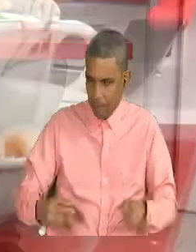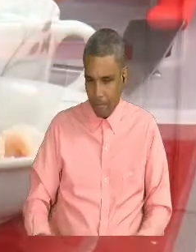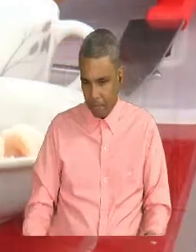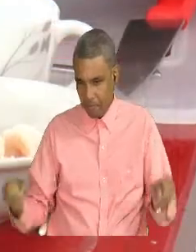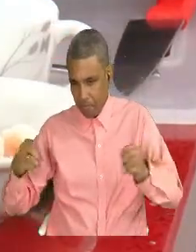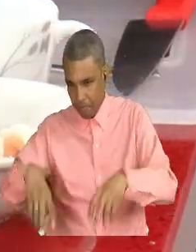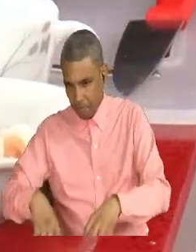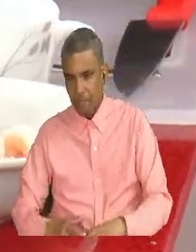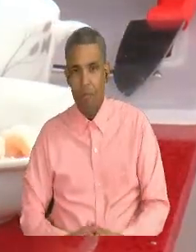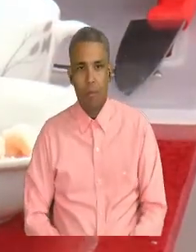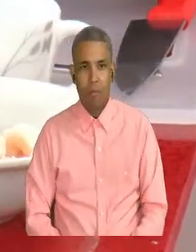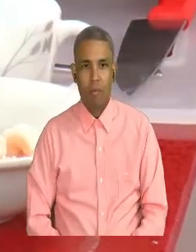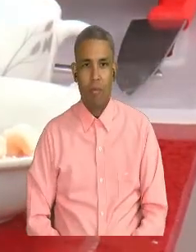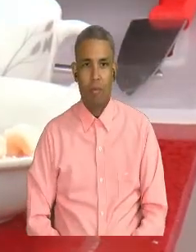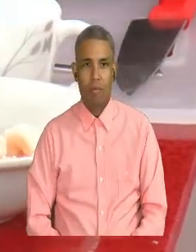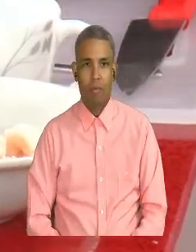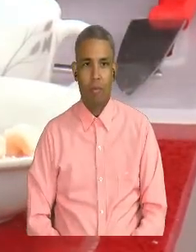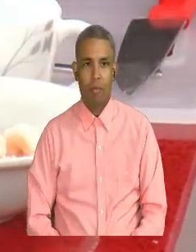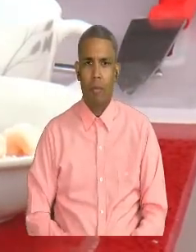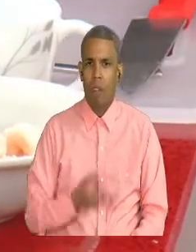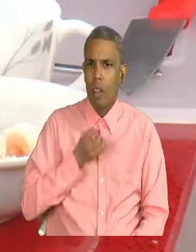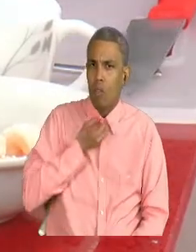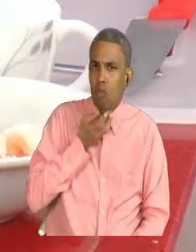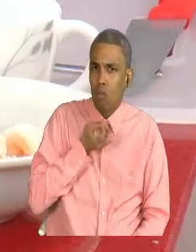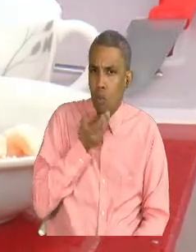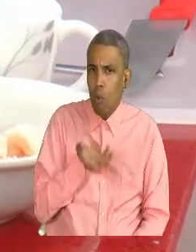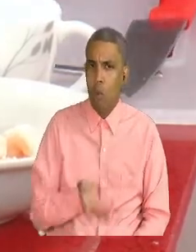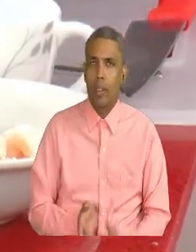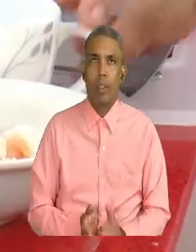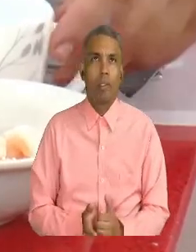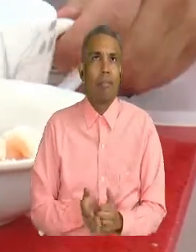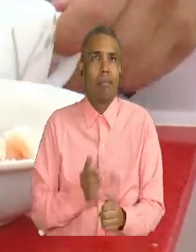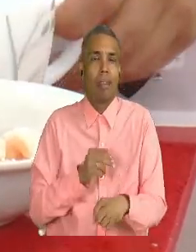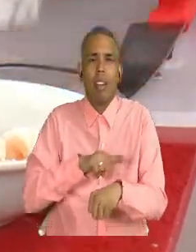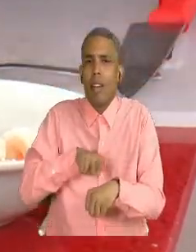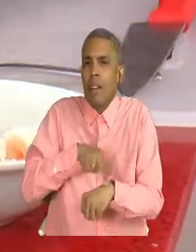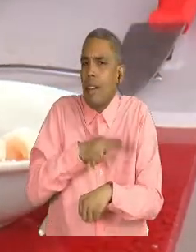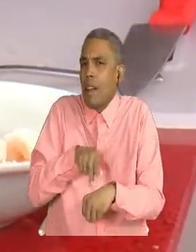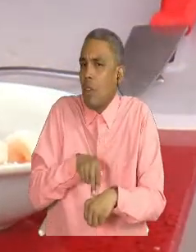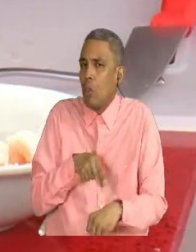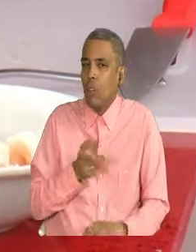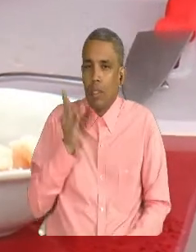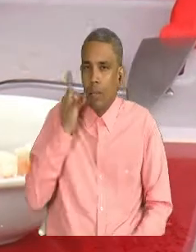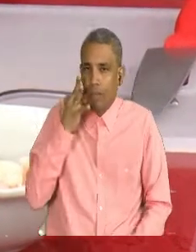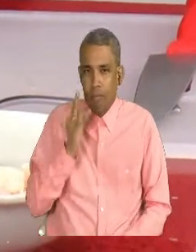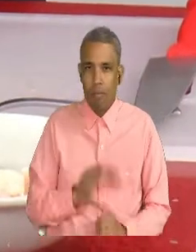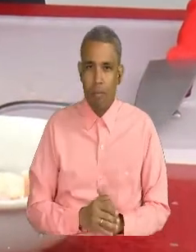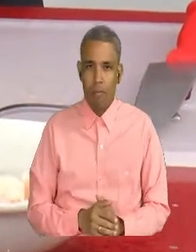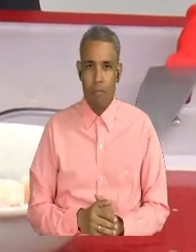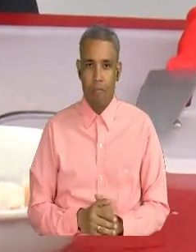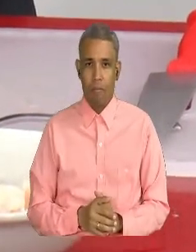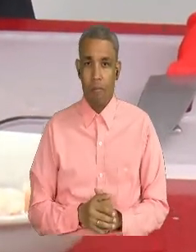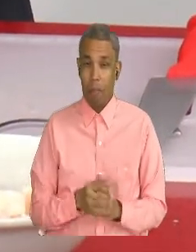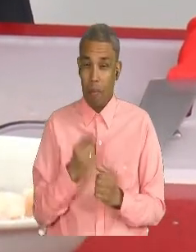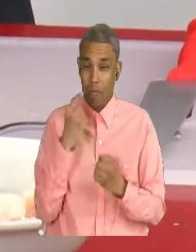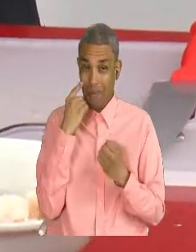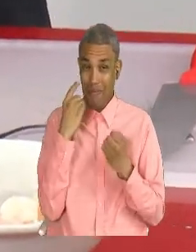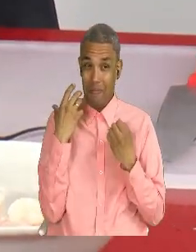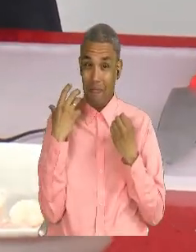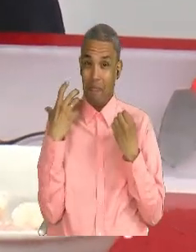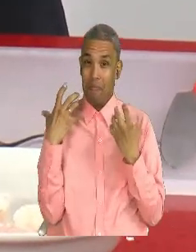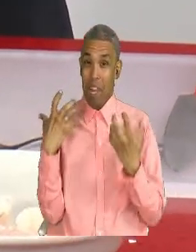Esta mezcla, pues, tiene sus sabores naturales, ¿no? Ajá. La idea es realzarlos también, entonces vamos a hacer una mezcla también